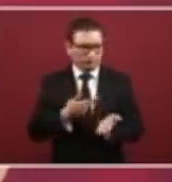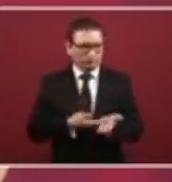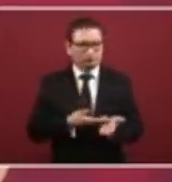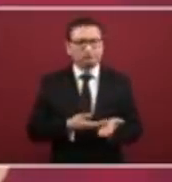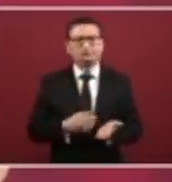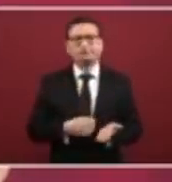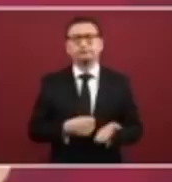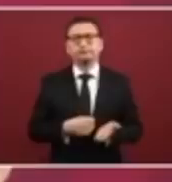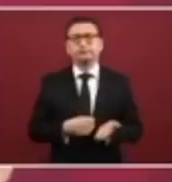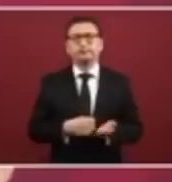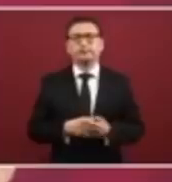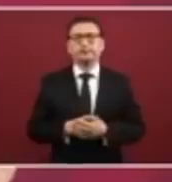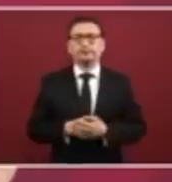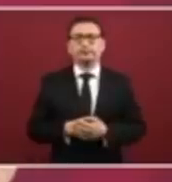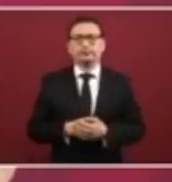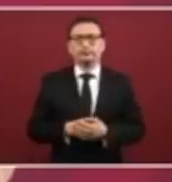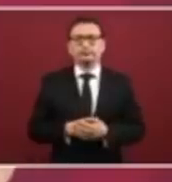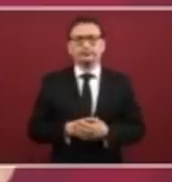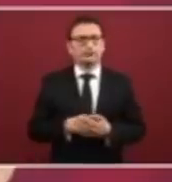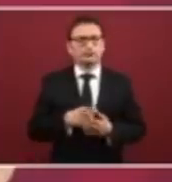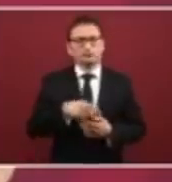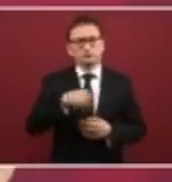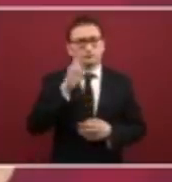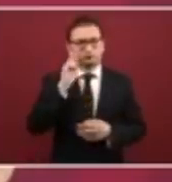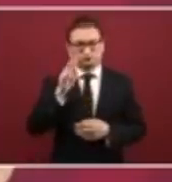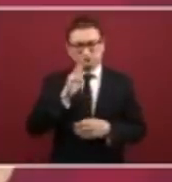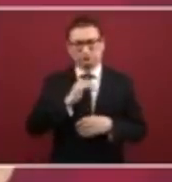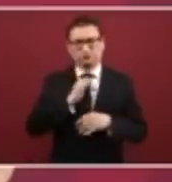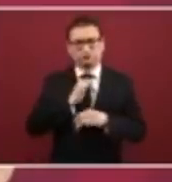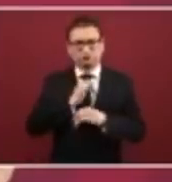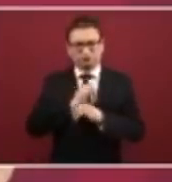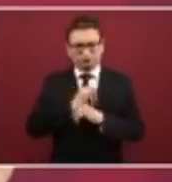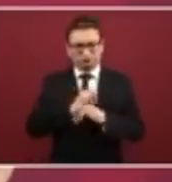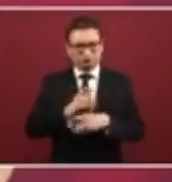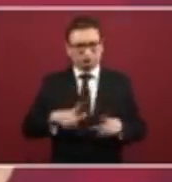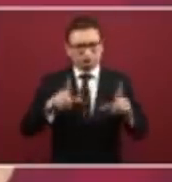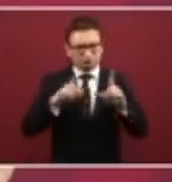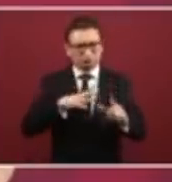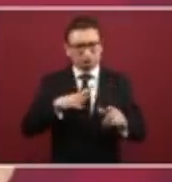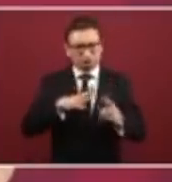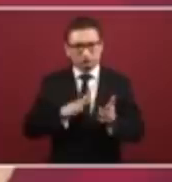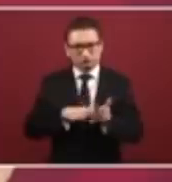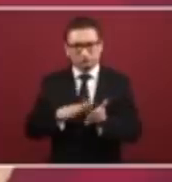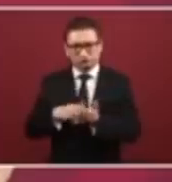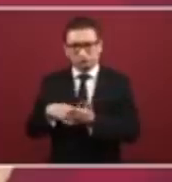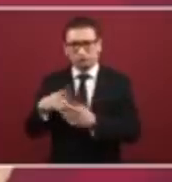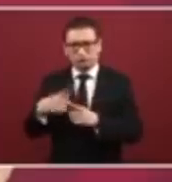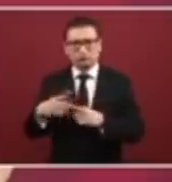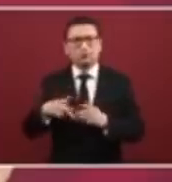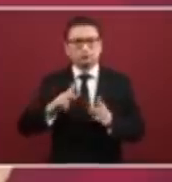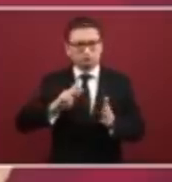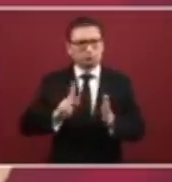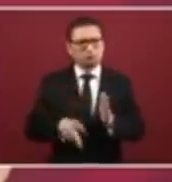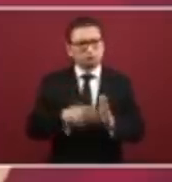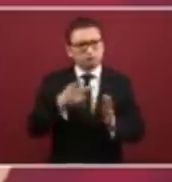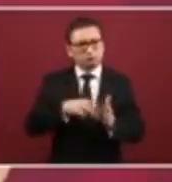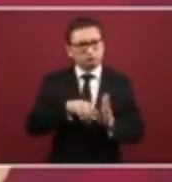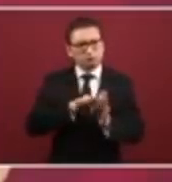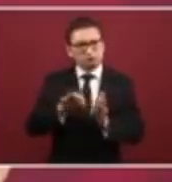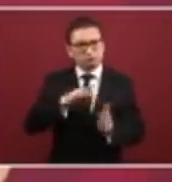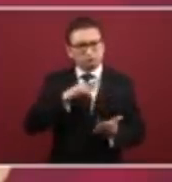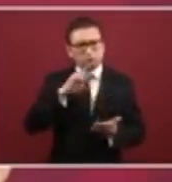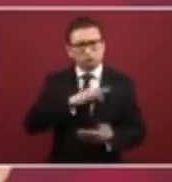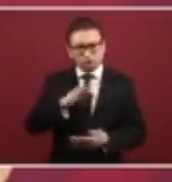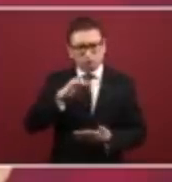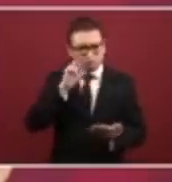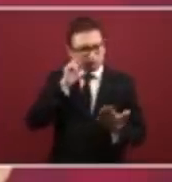en las redes, que se vuelvan a encontrar para